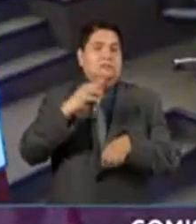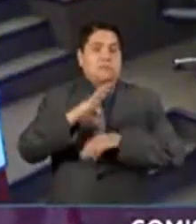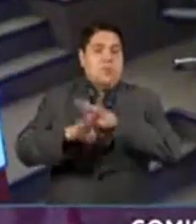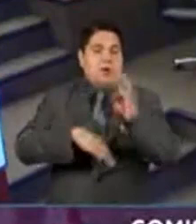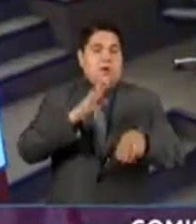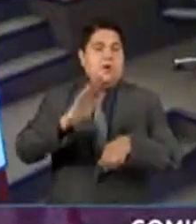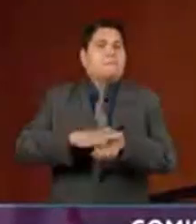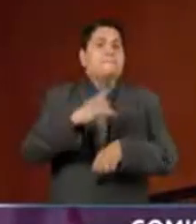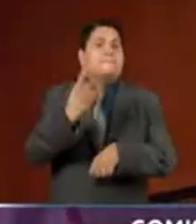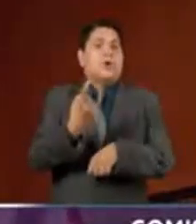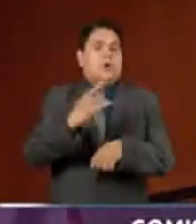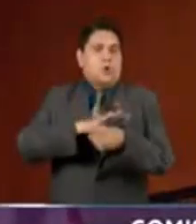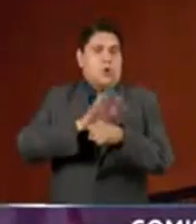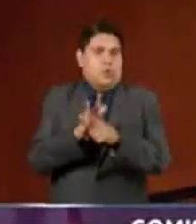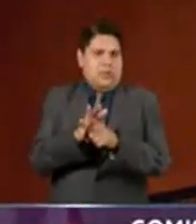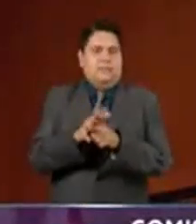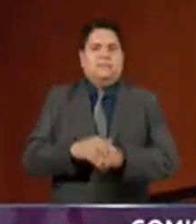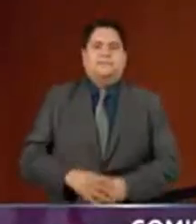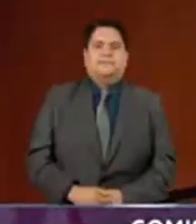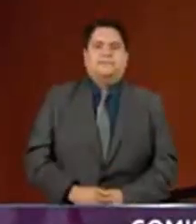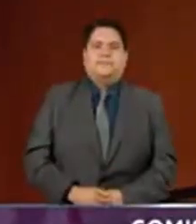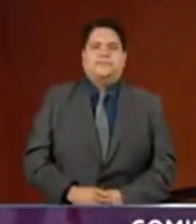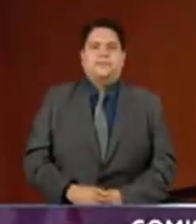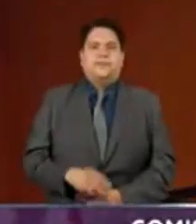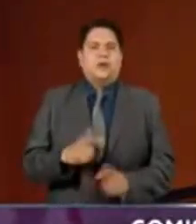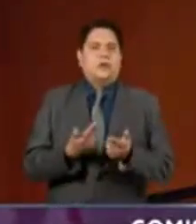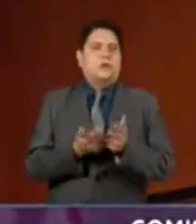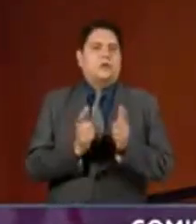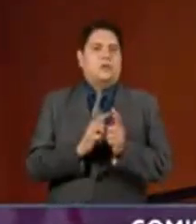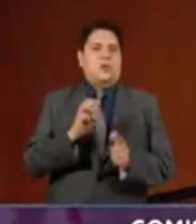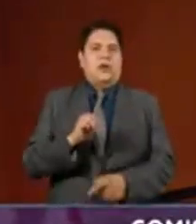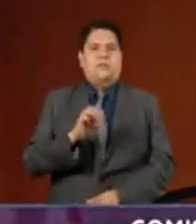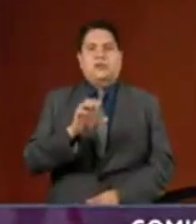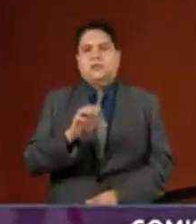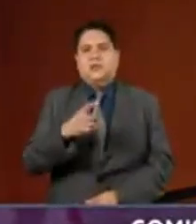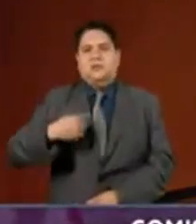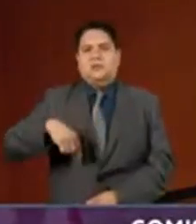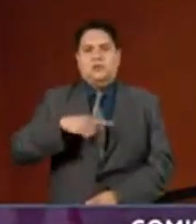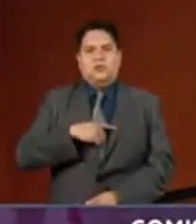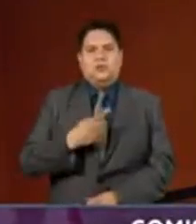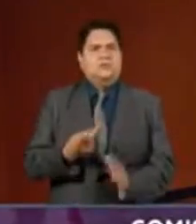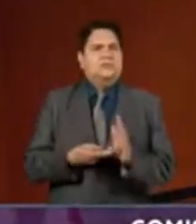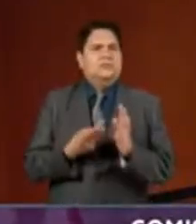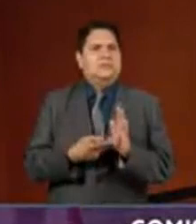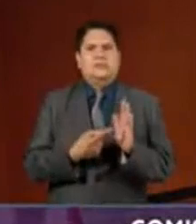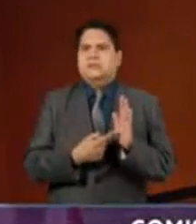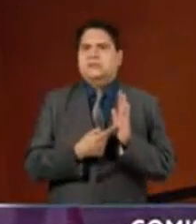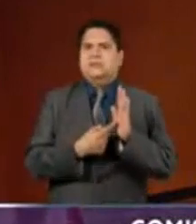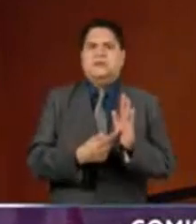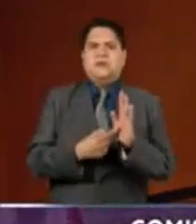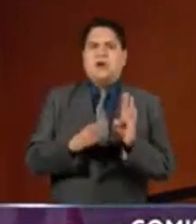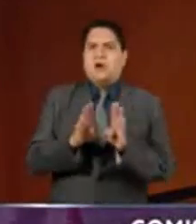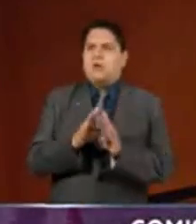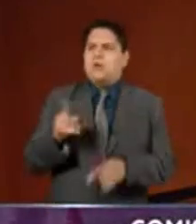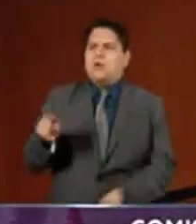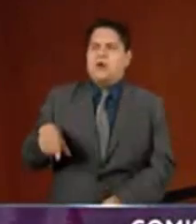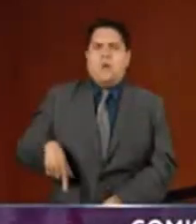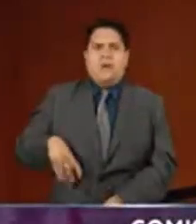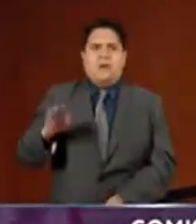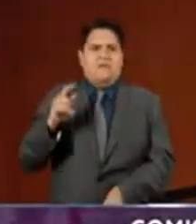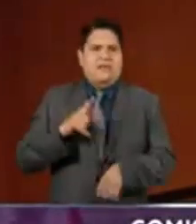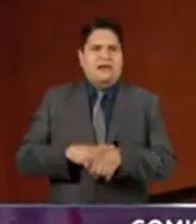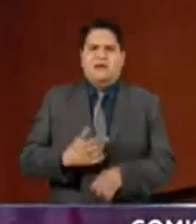todo el planeta. Desde el Grupo Parlamentario de Movimiento Ciudadano hemos señalado la mala gestión de su gobierno frente